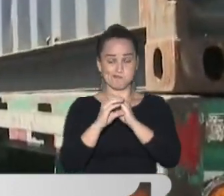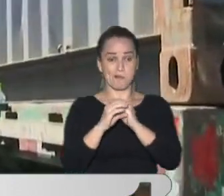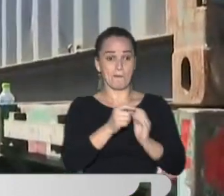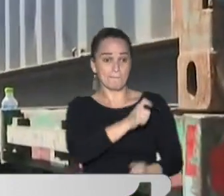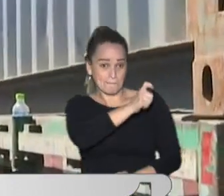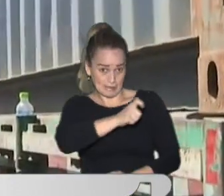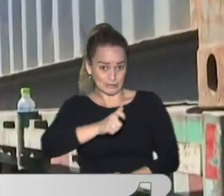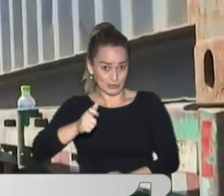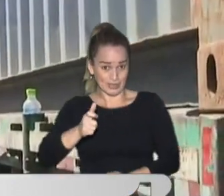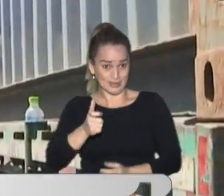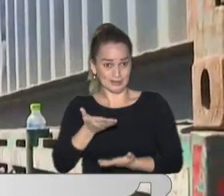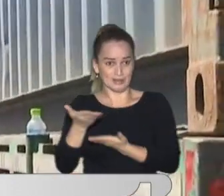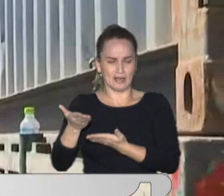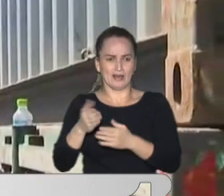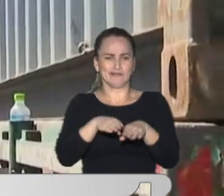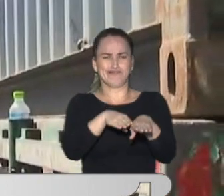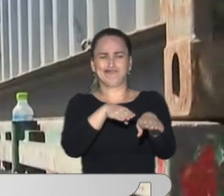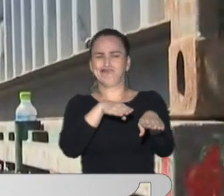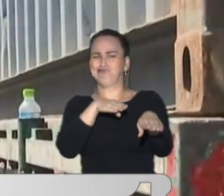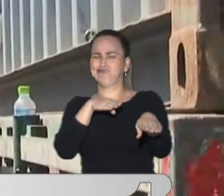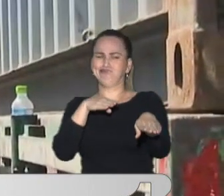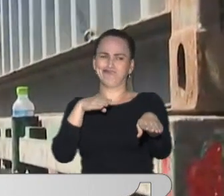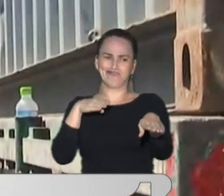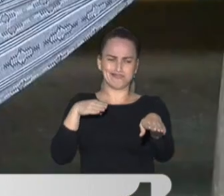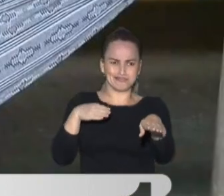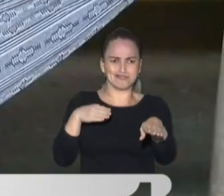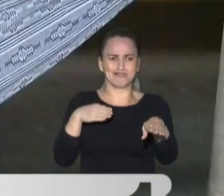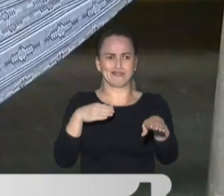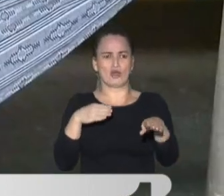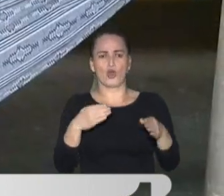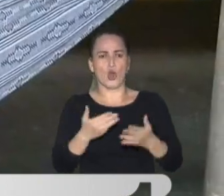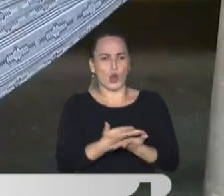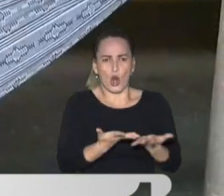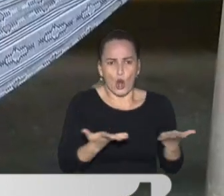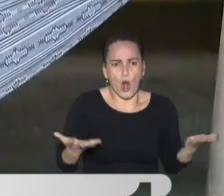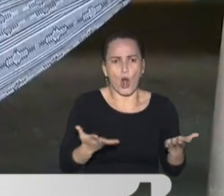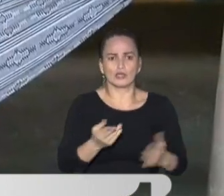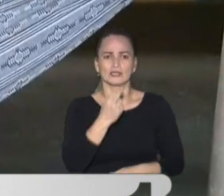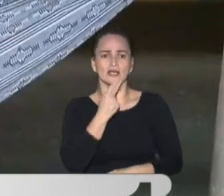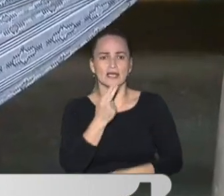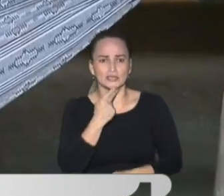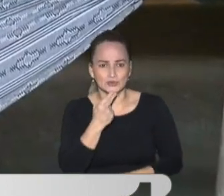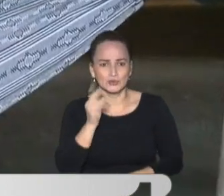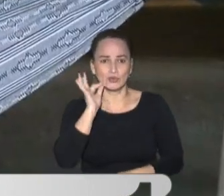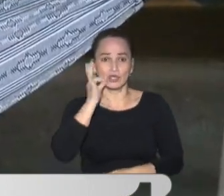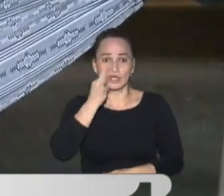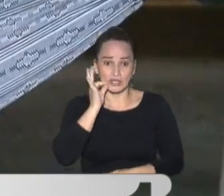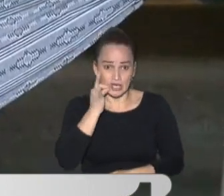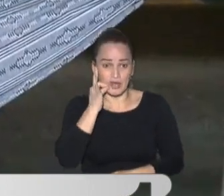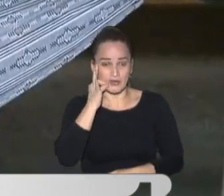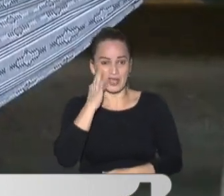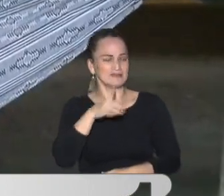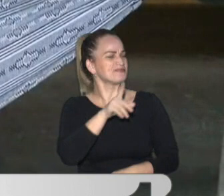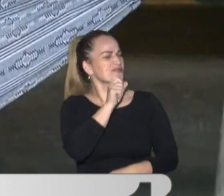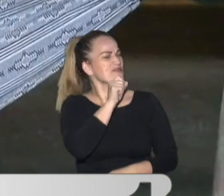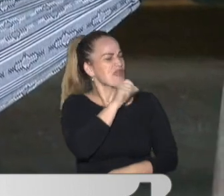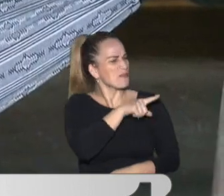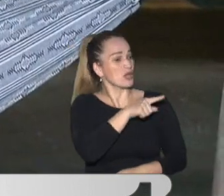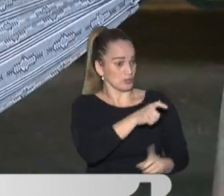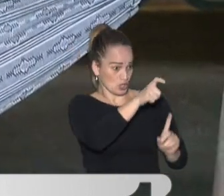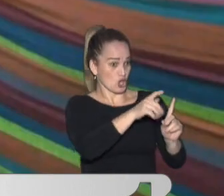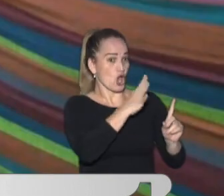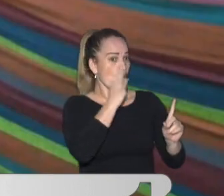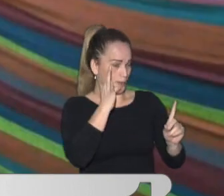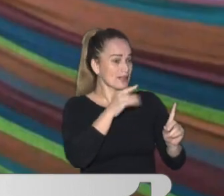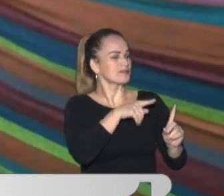que se encuentran en estas largas filas venían cargados con mercancía, azúcar, café, y vamos a hablar con uno de ellos que